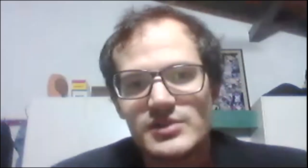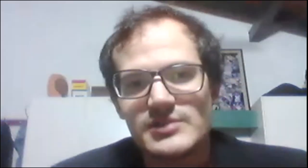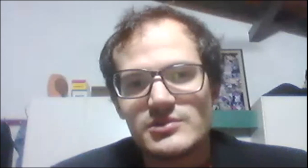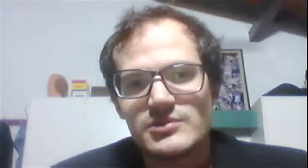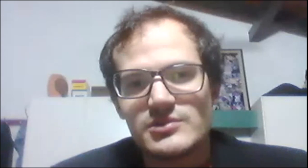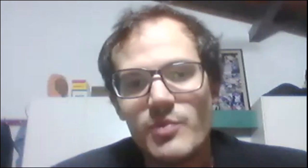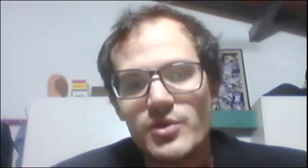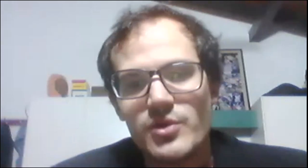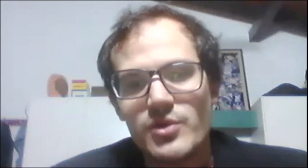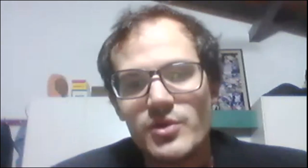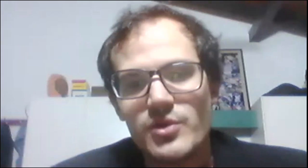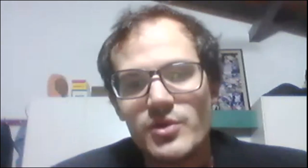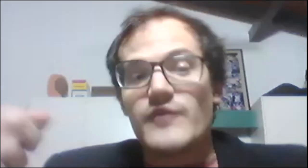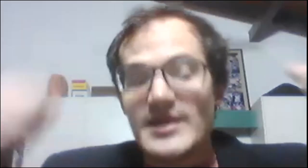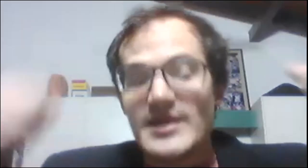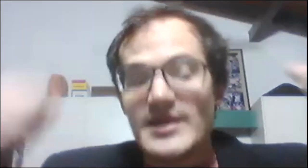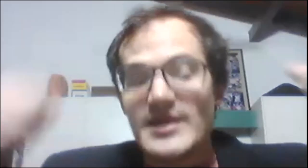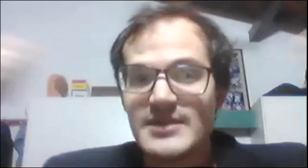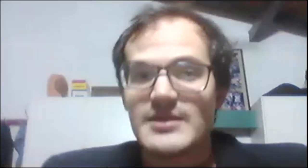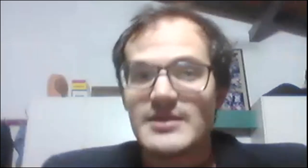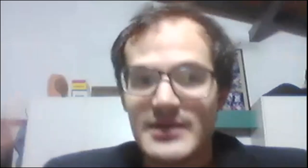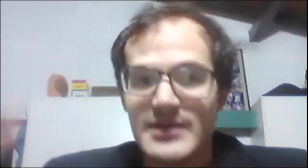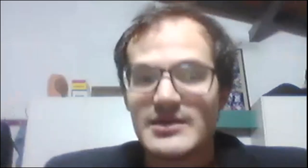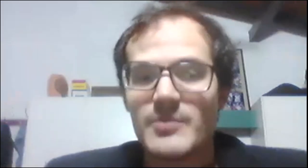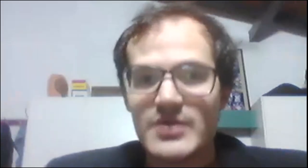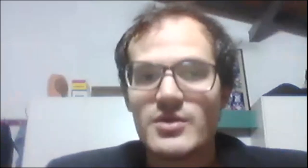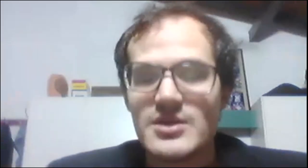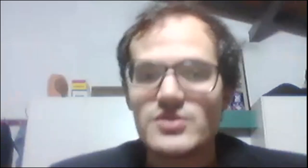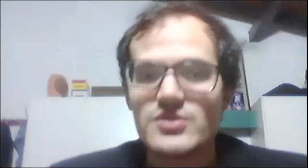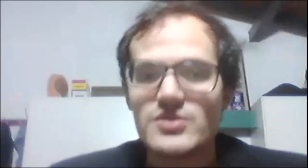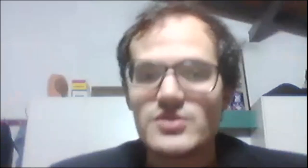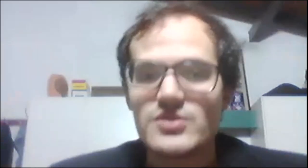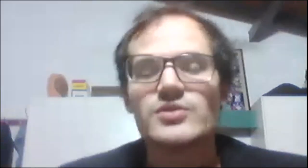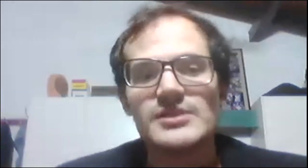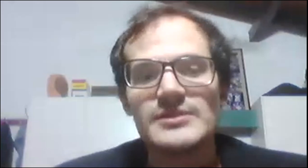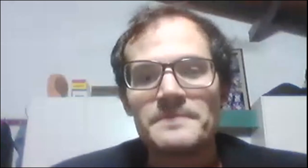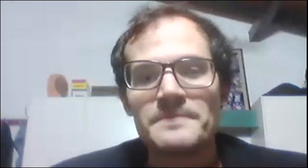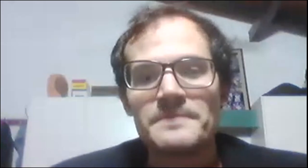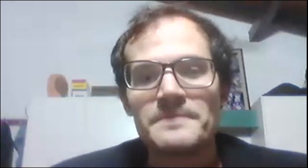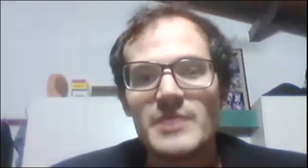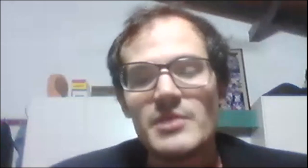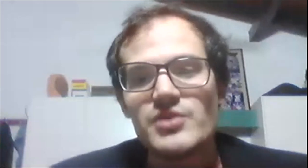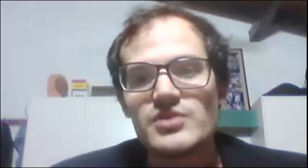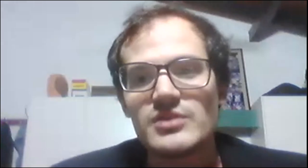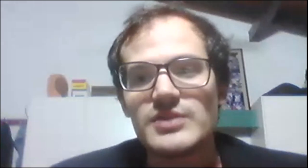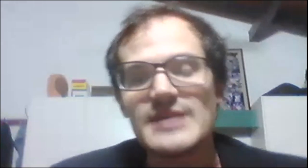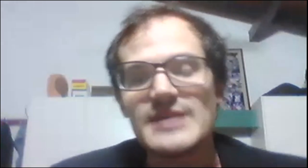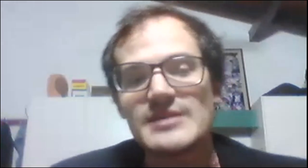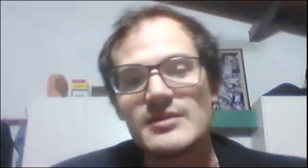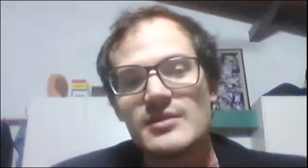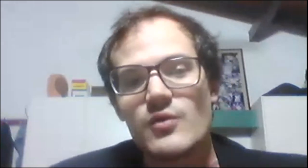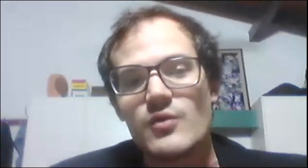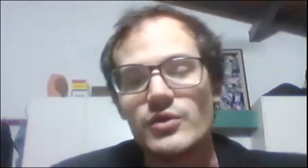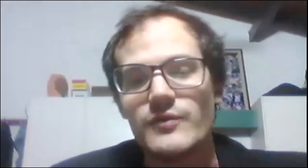estas cosas, con los porteños, un doctor Francia que hace campaña con eso. Entonces, en